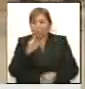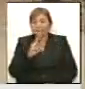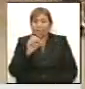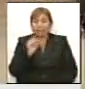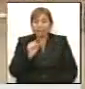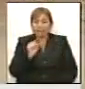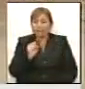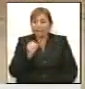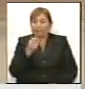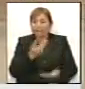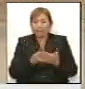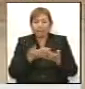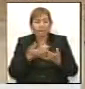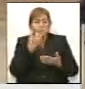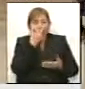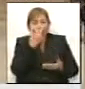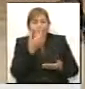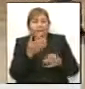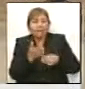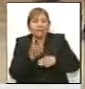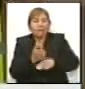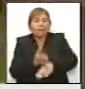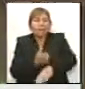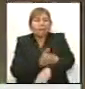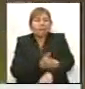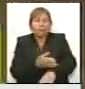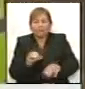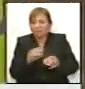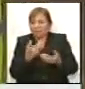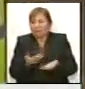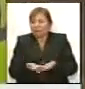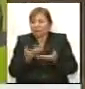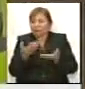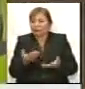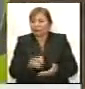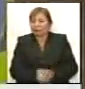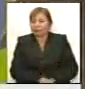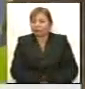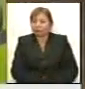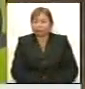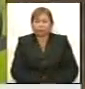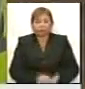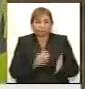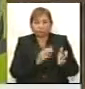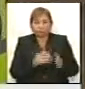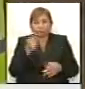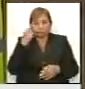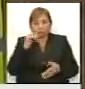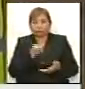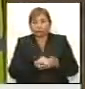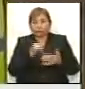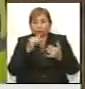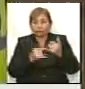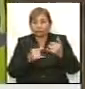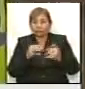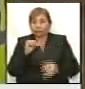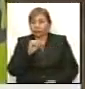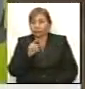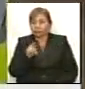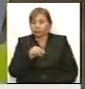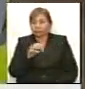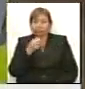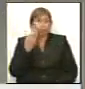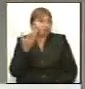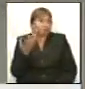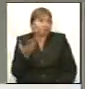Salvador para supervisar los avances de las obras. La entrega de las mencionadas obras estaba prevista para los últimos días de marzo. Sin